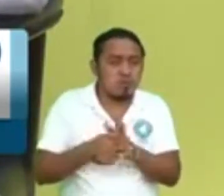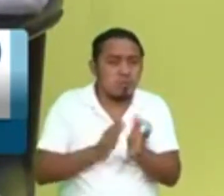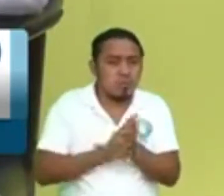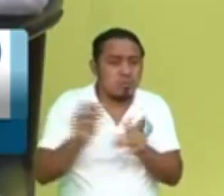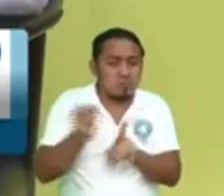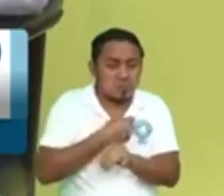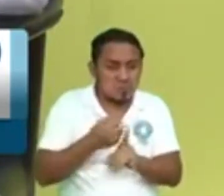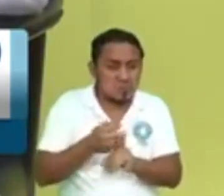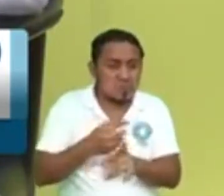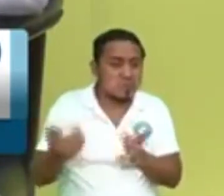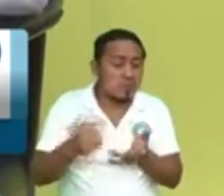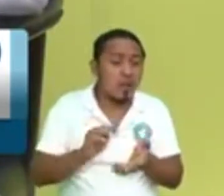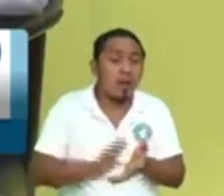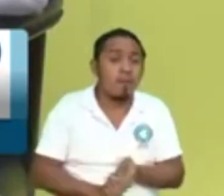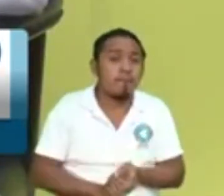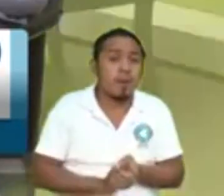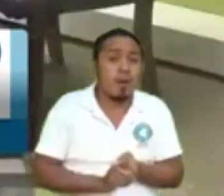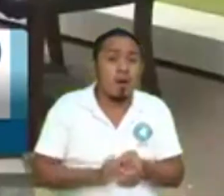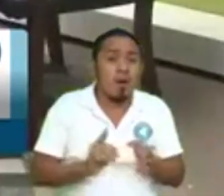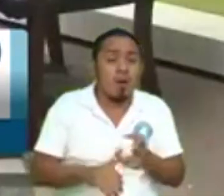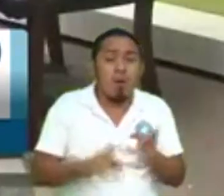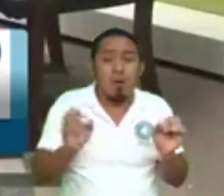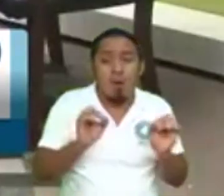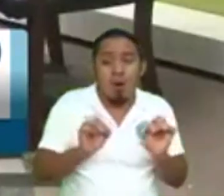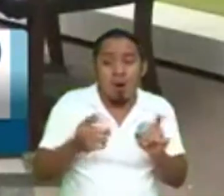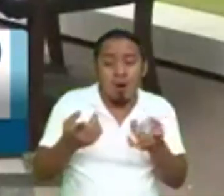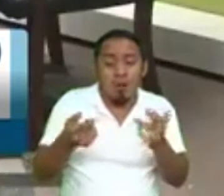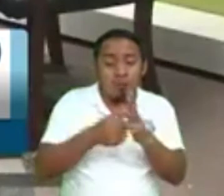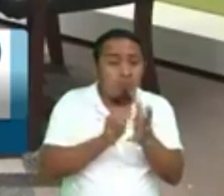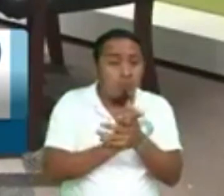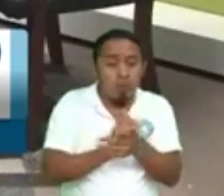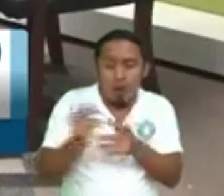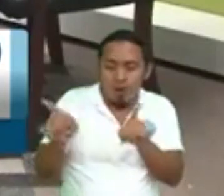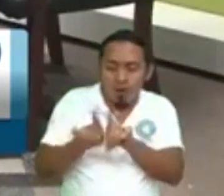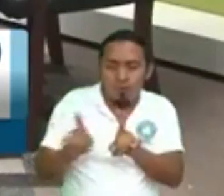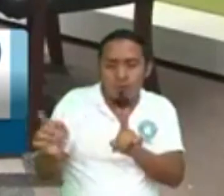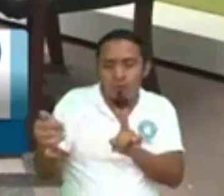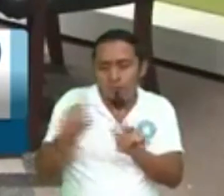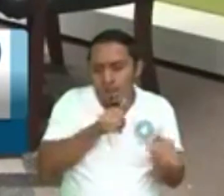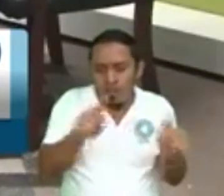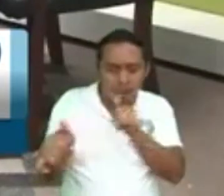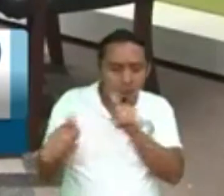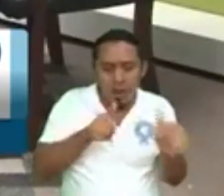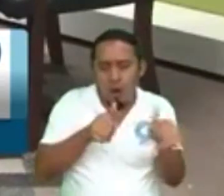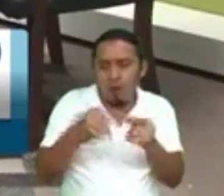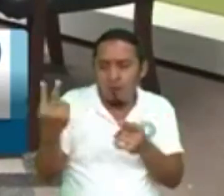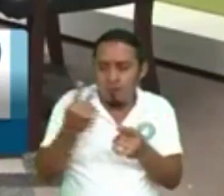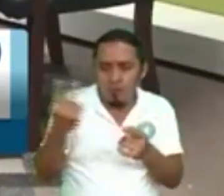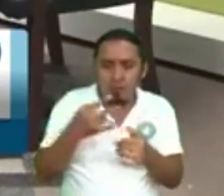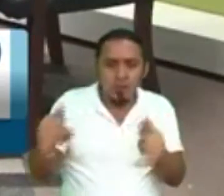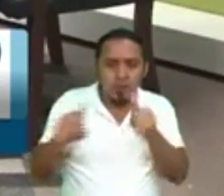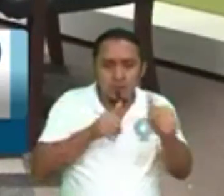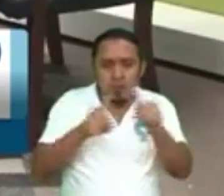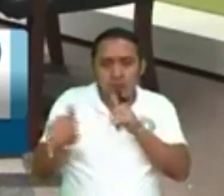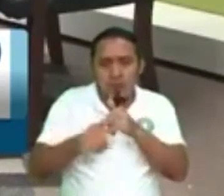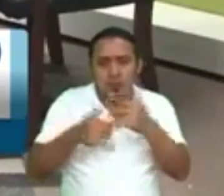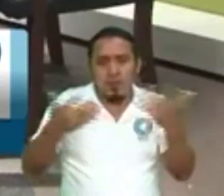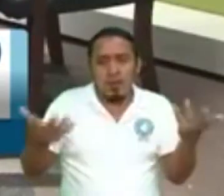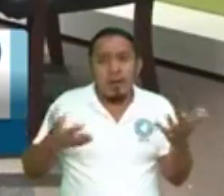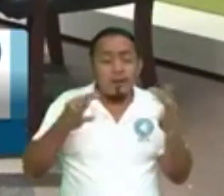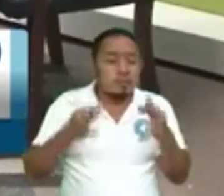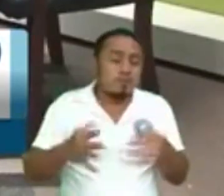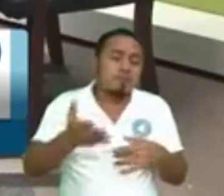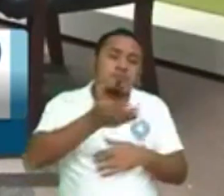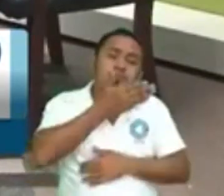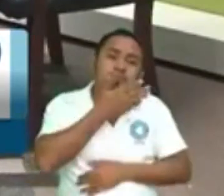quizás la pareja se ponen a ver entre los dos. Así es. O sea, tanto él como la Entonces, el abordaje es bastante